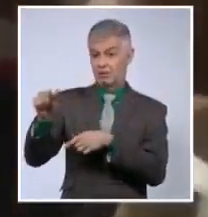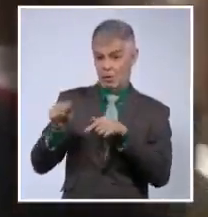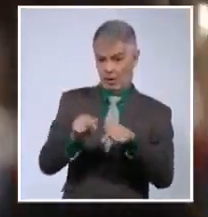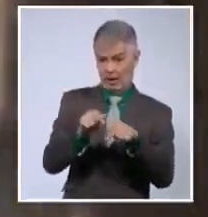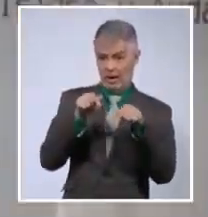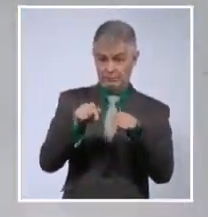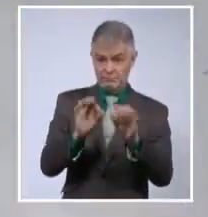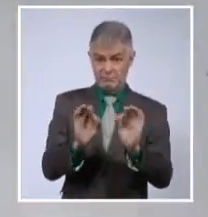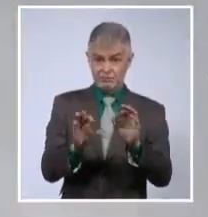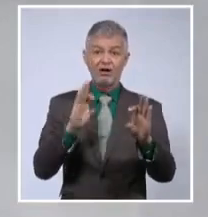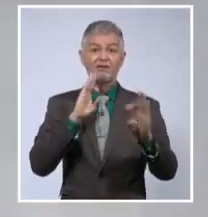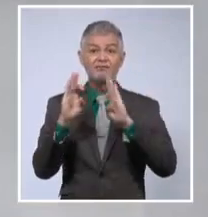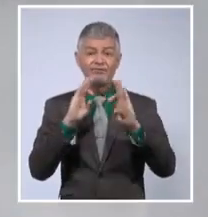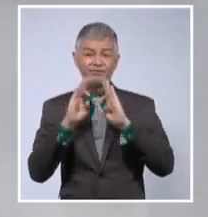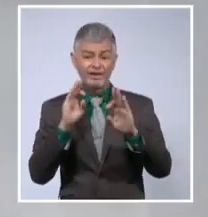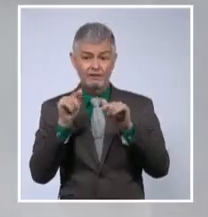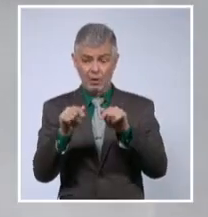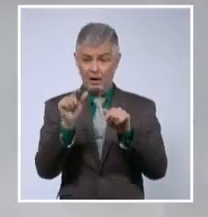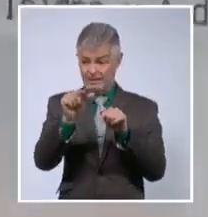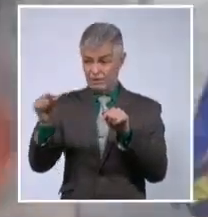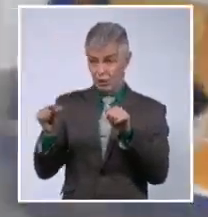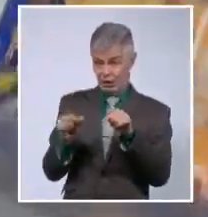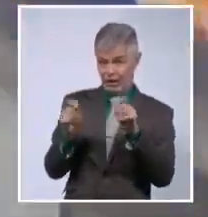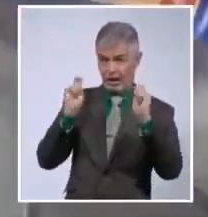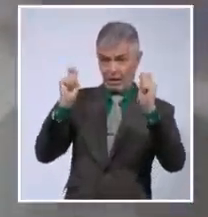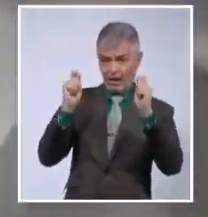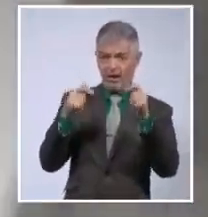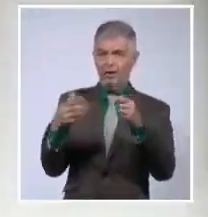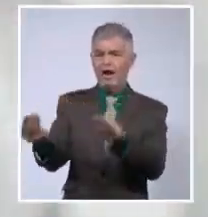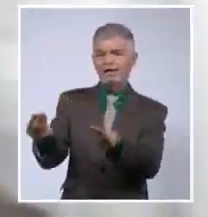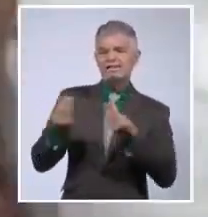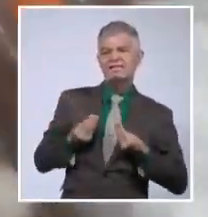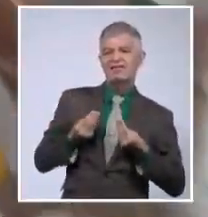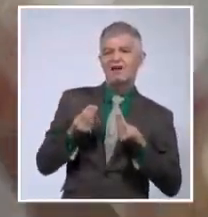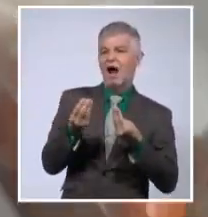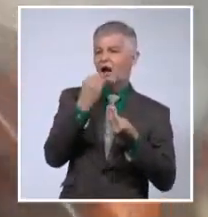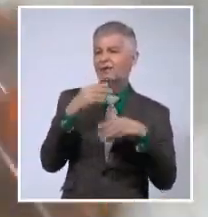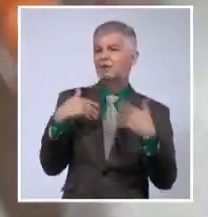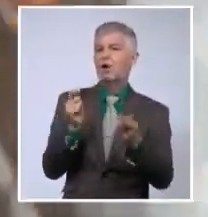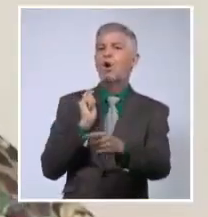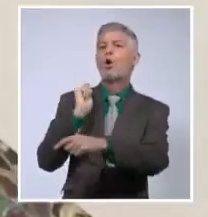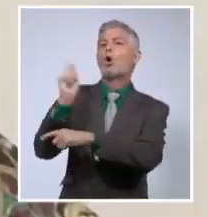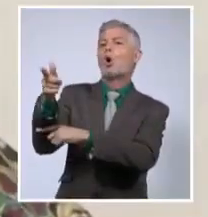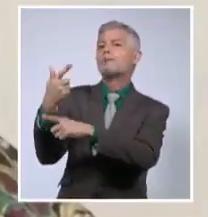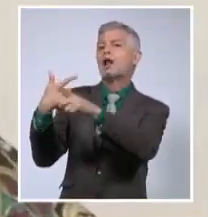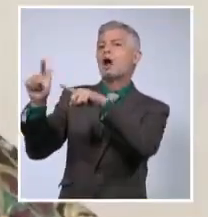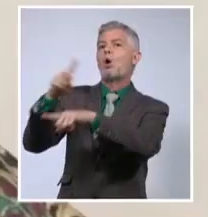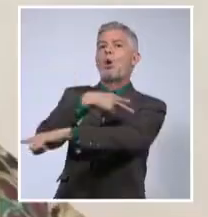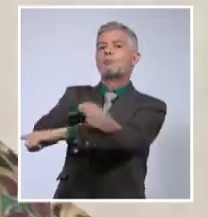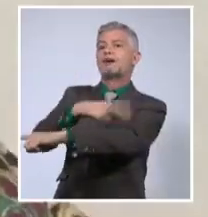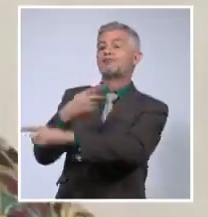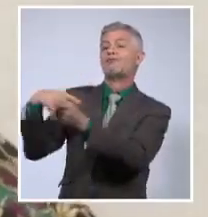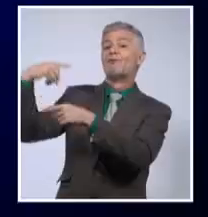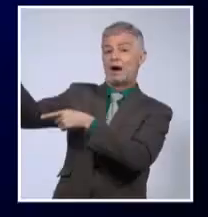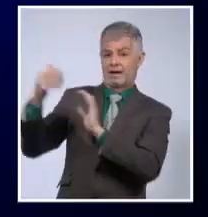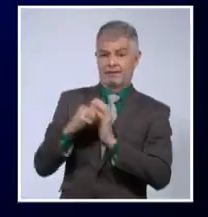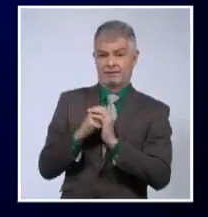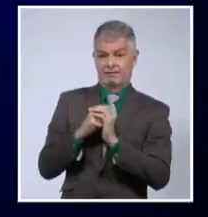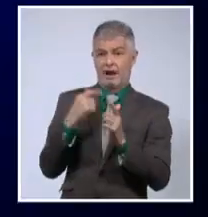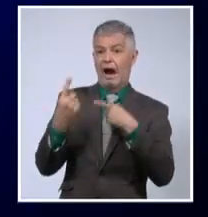sus propios perfiles de redes sociales cómo recibían alimentos comprados desde el exterior. Algunos medios de